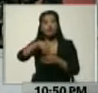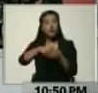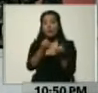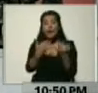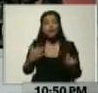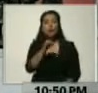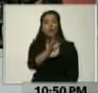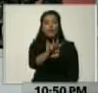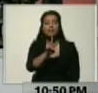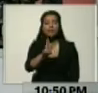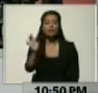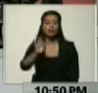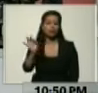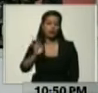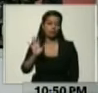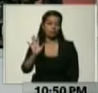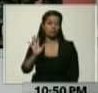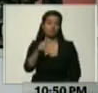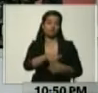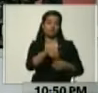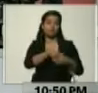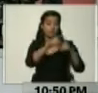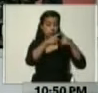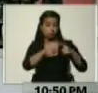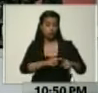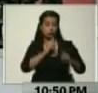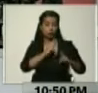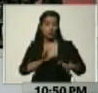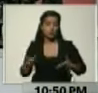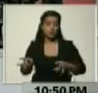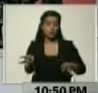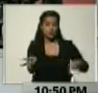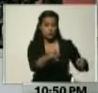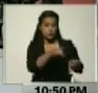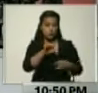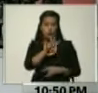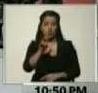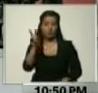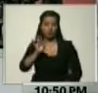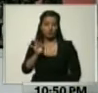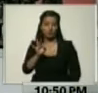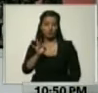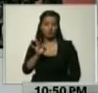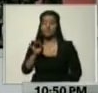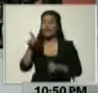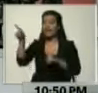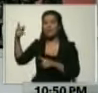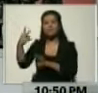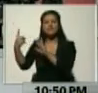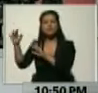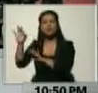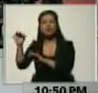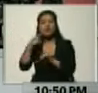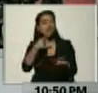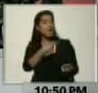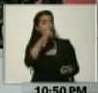42%. Pero el que no está legitimado es Nicolás, que sacó 42 y él sacó 26. Qué cosa,